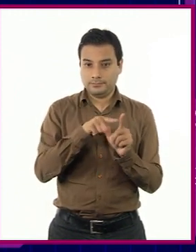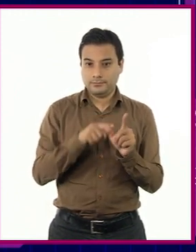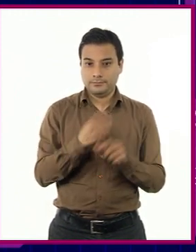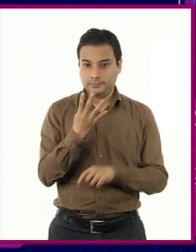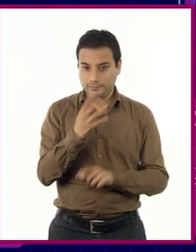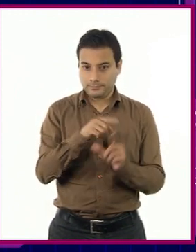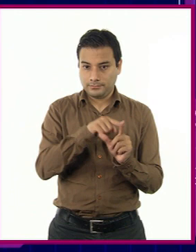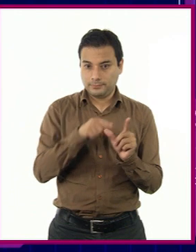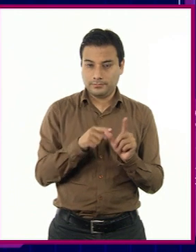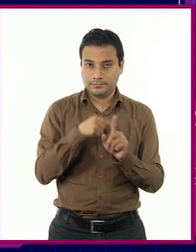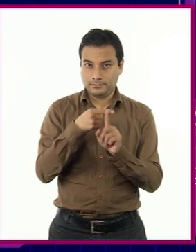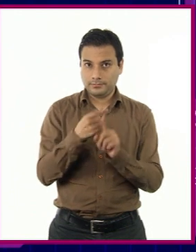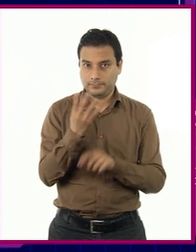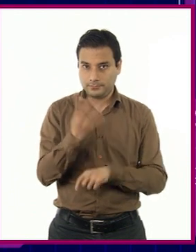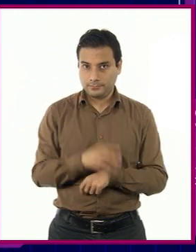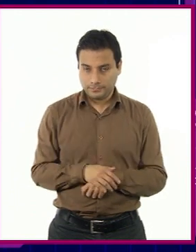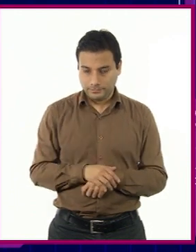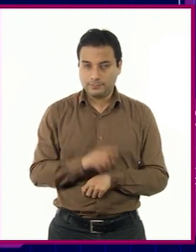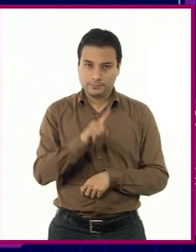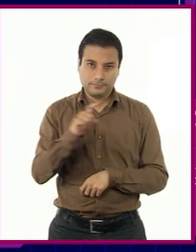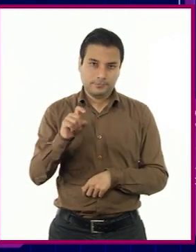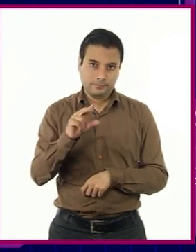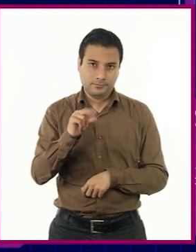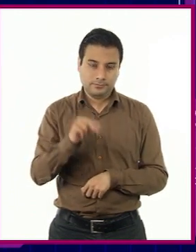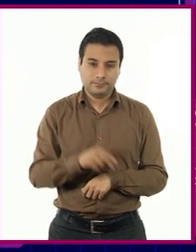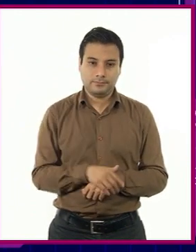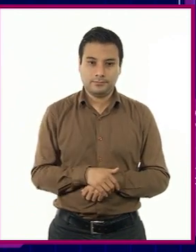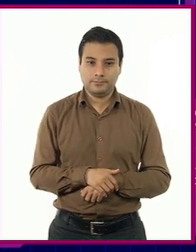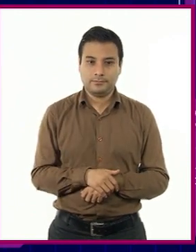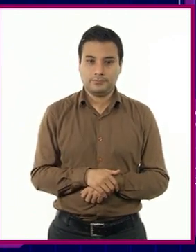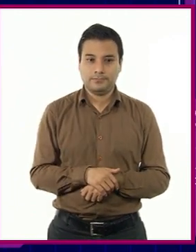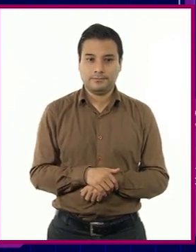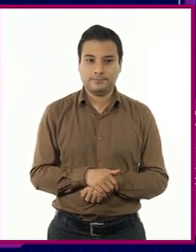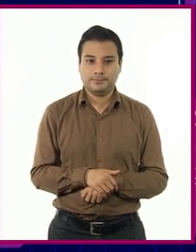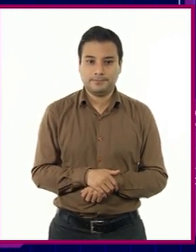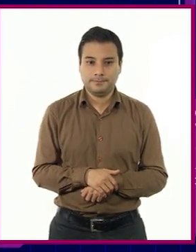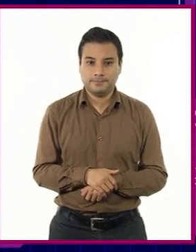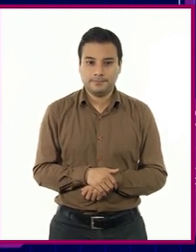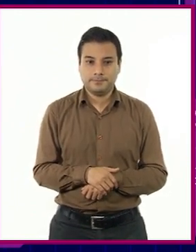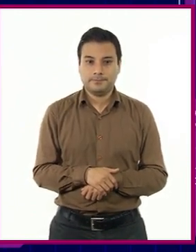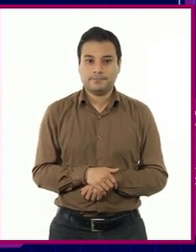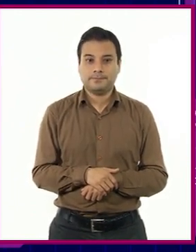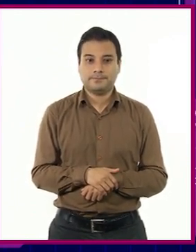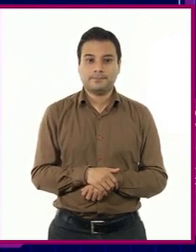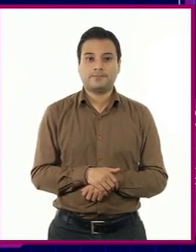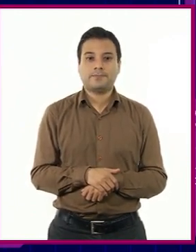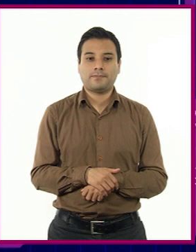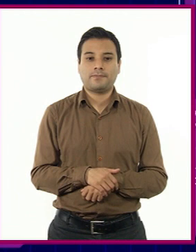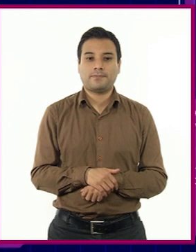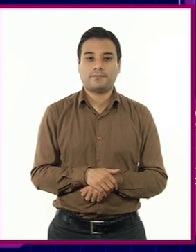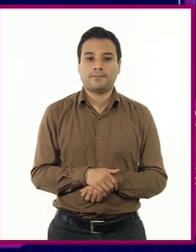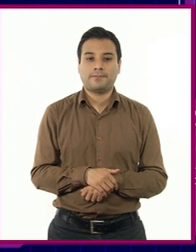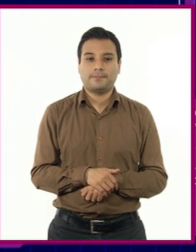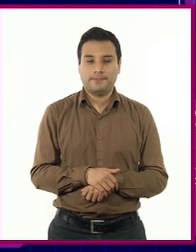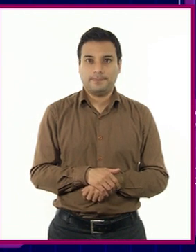ángulo A es igual a 180 grados. Ahora, del paralelogramo